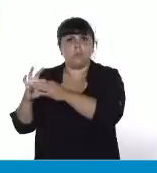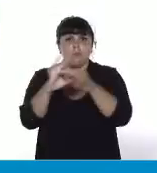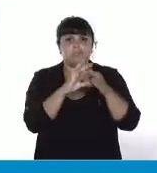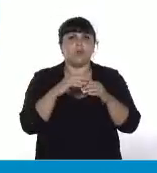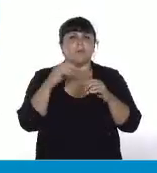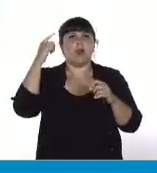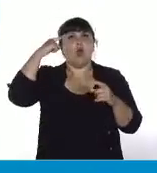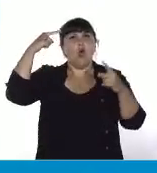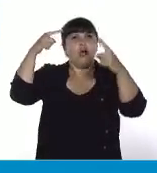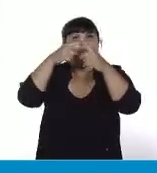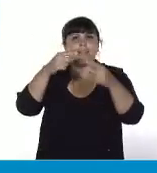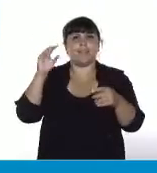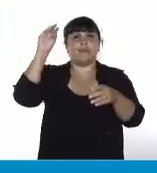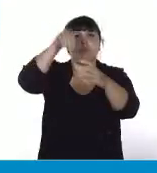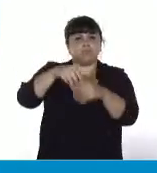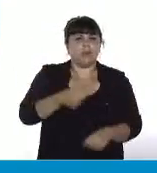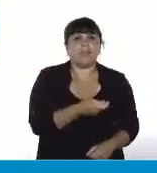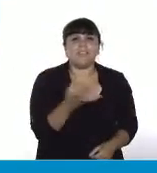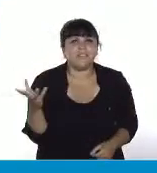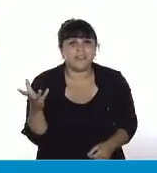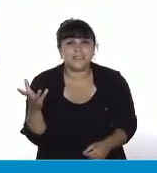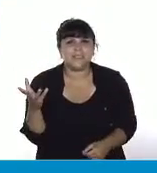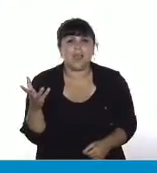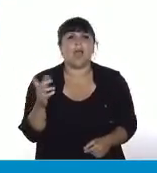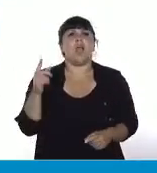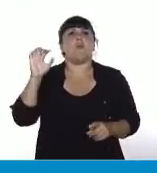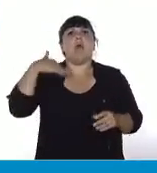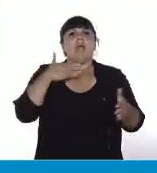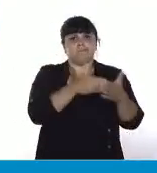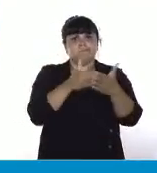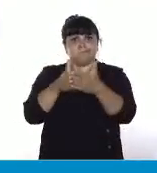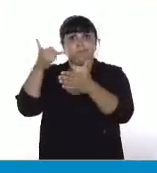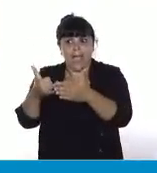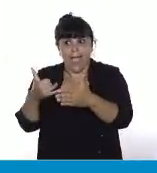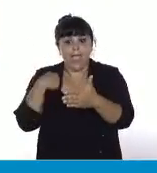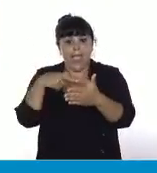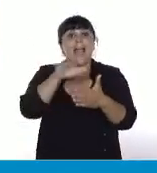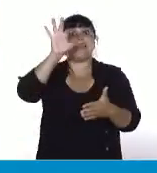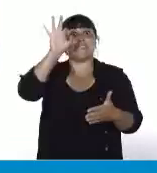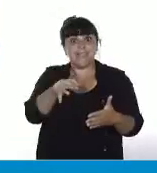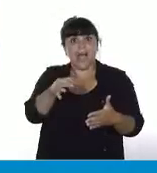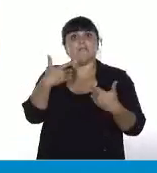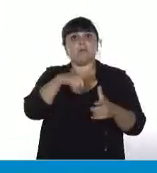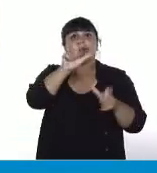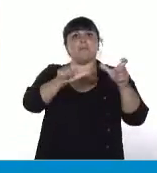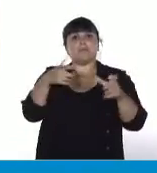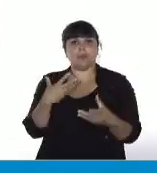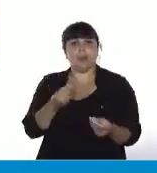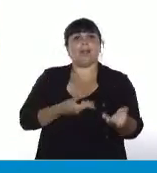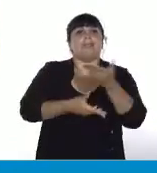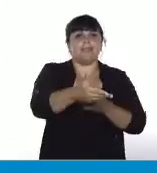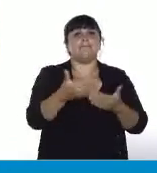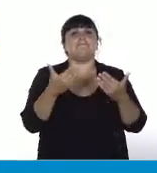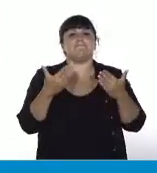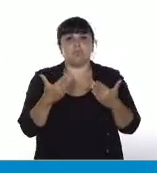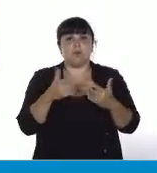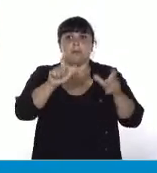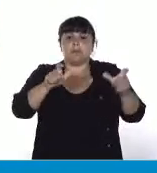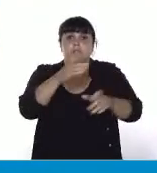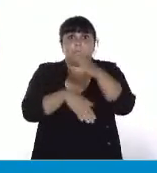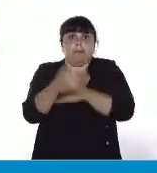diversidad, contemplando las barreras que hay en el entorno y no en la propia persona, y los apoyos que requieren las personas con